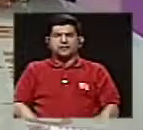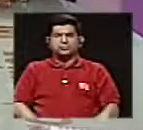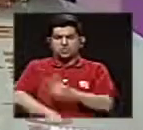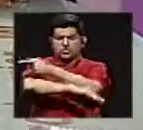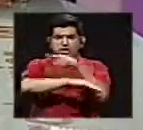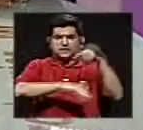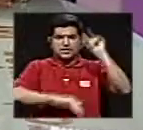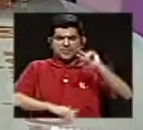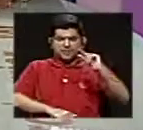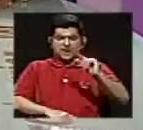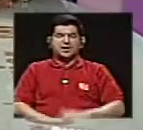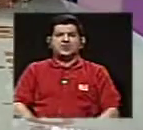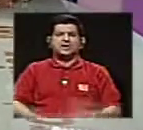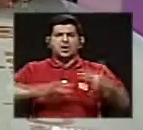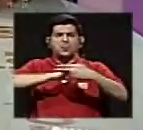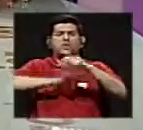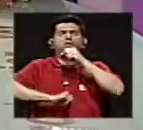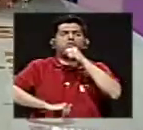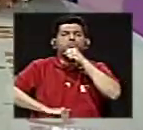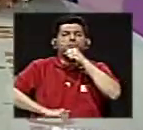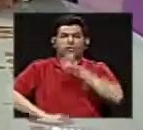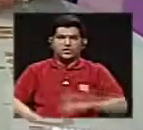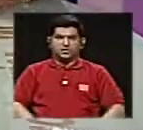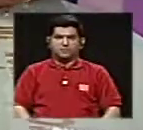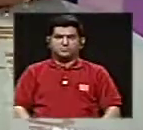Chiquita, gente de Puerto Viejo. Y